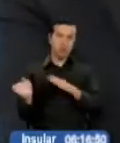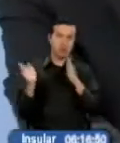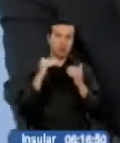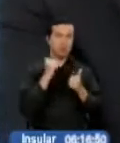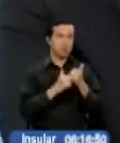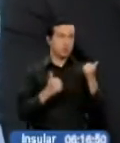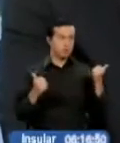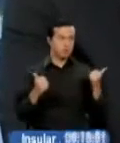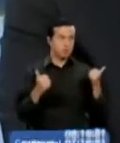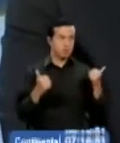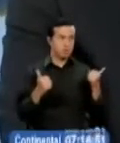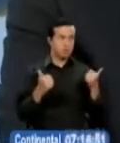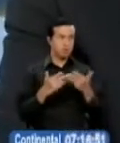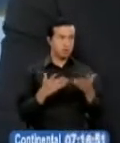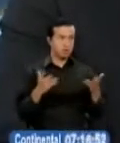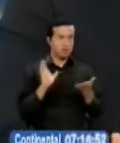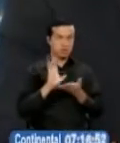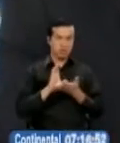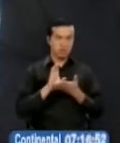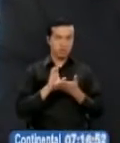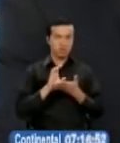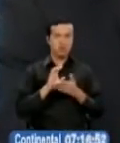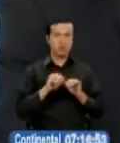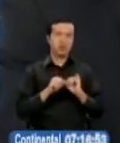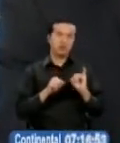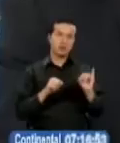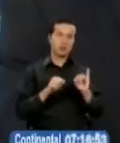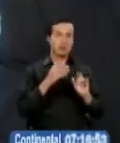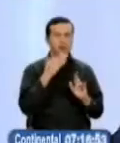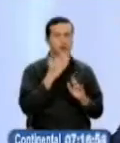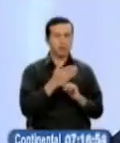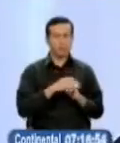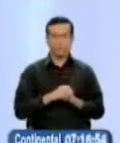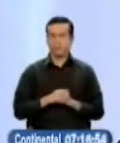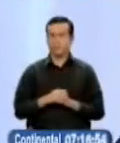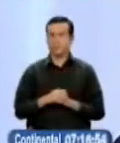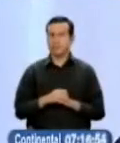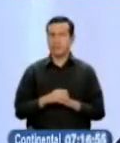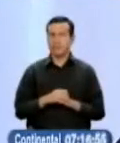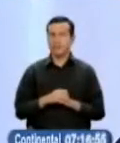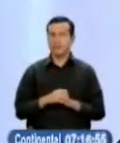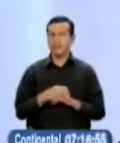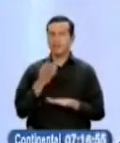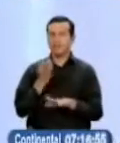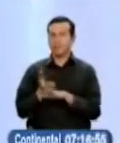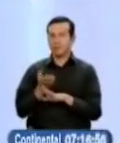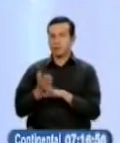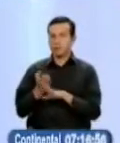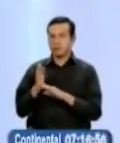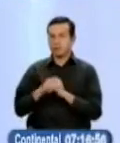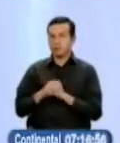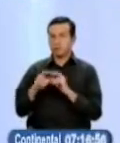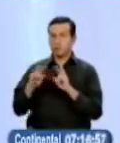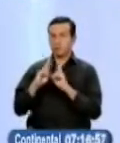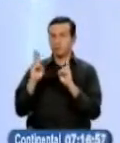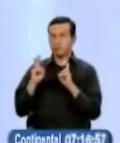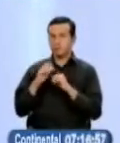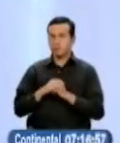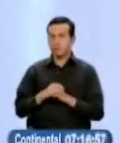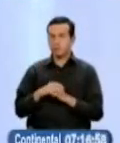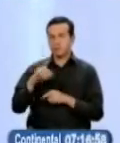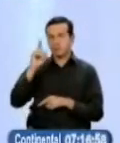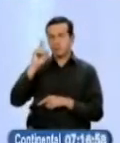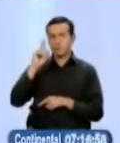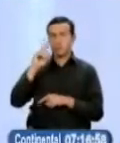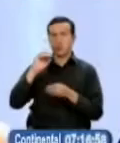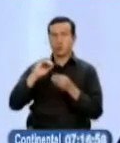candidatos, al del centro y al de la izquierda. Sí, bueno, allí la propuesta, en el caso del Acuerdo